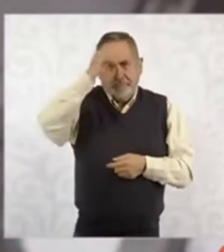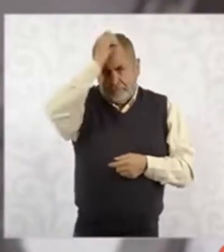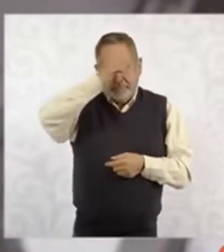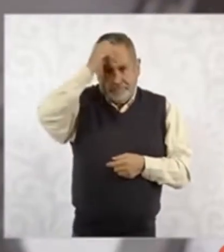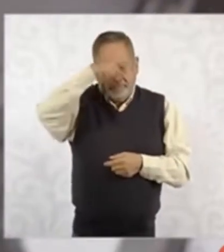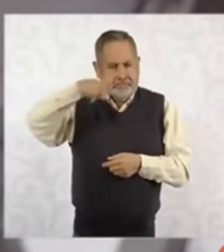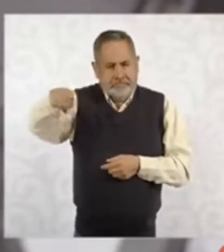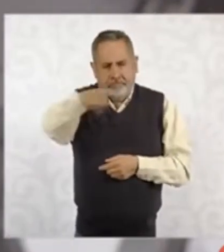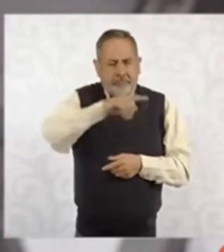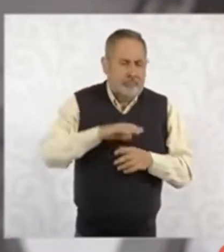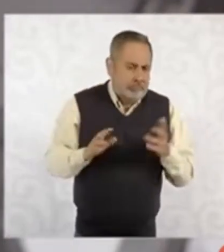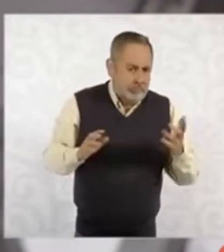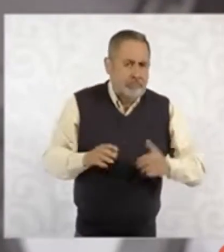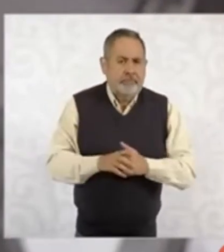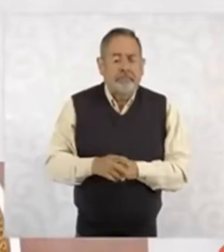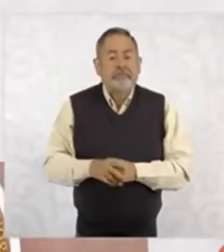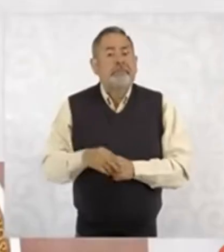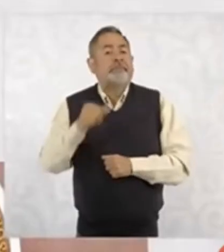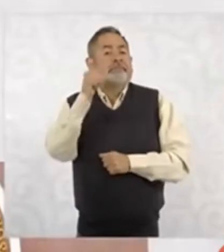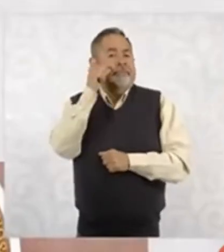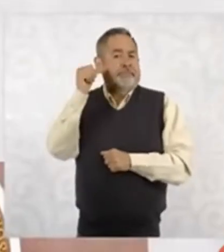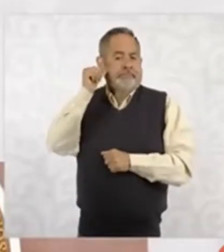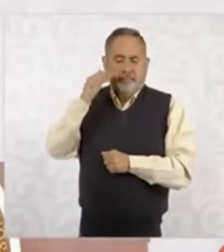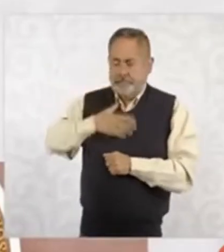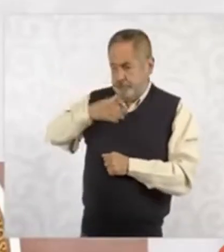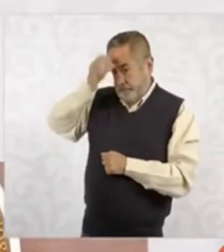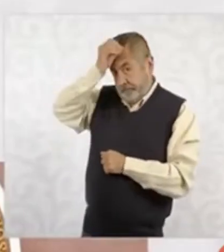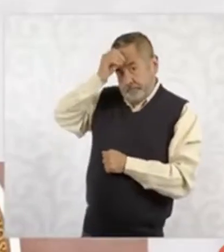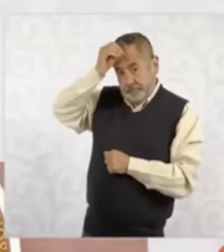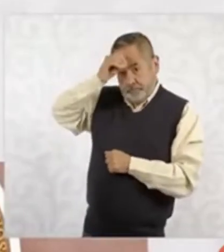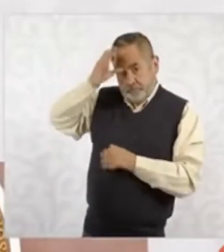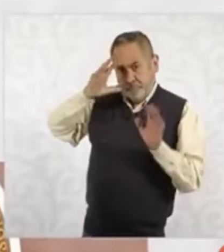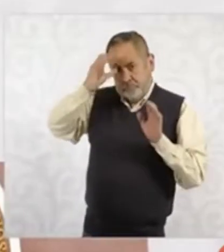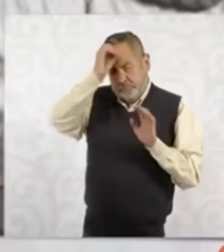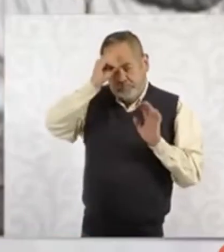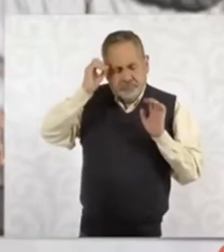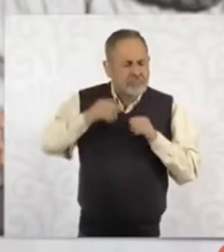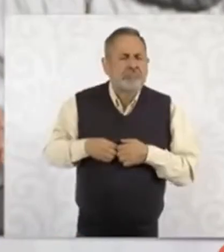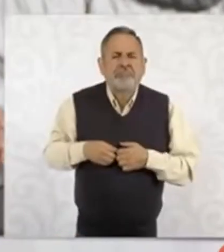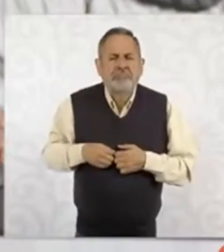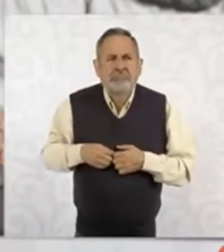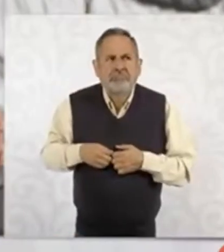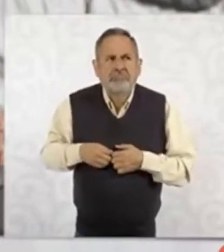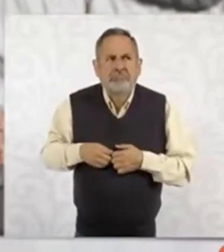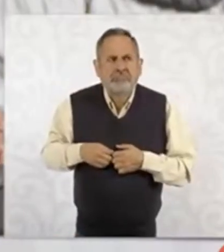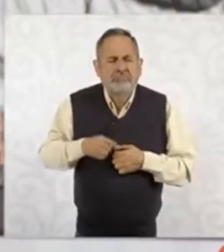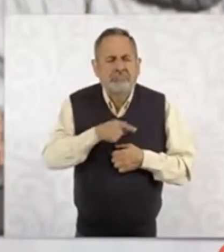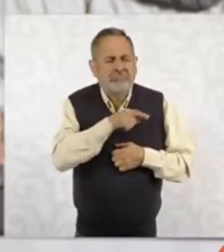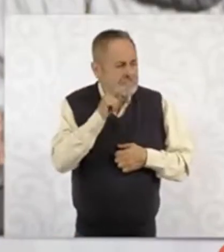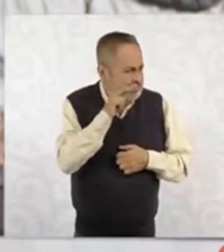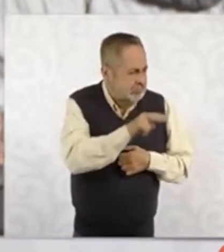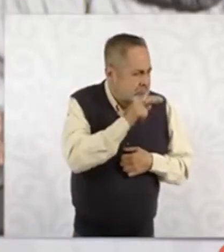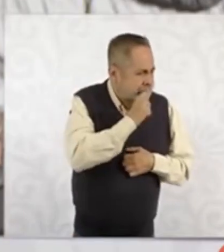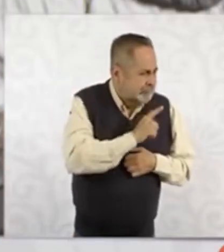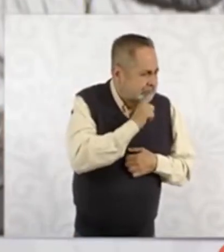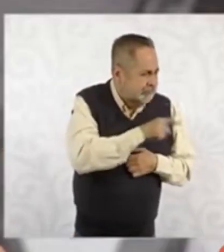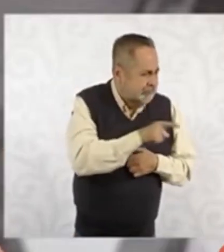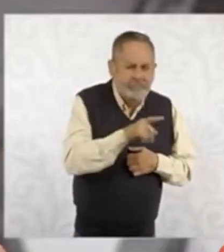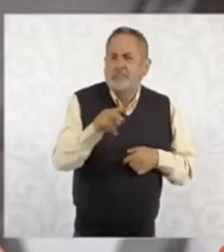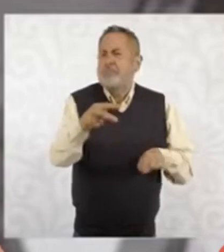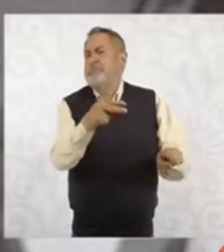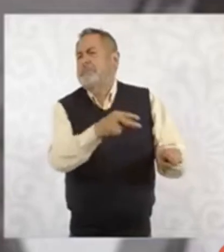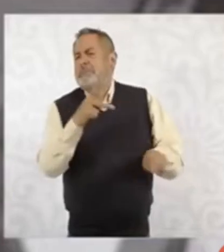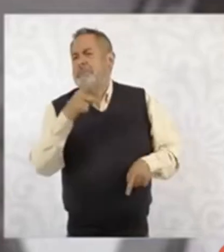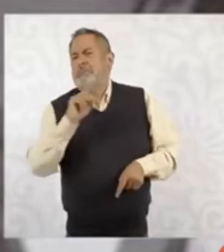quiera. Ayer di una opinión porque pues está lleno de mentiras, pero cada